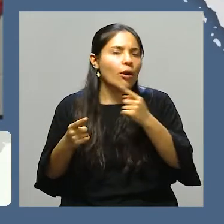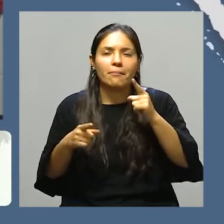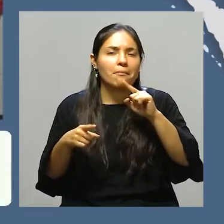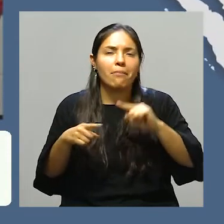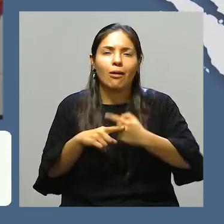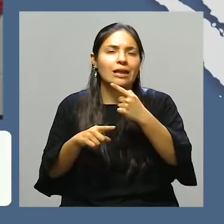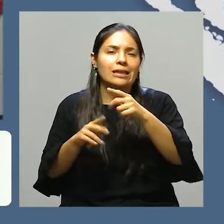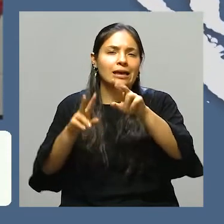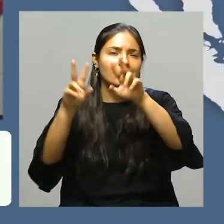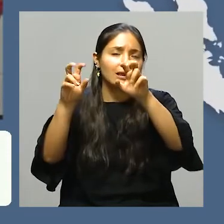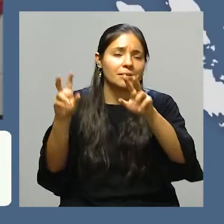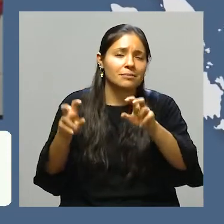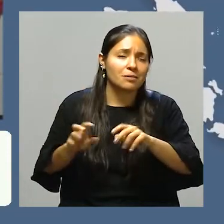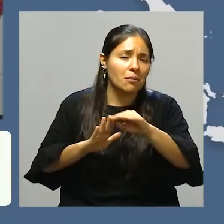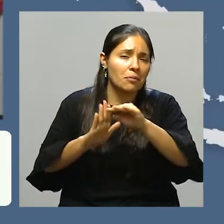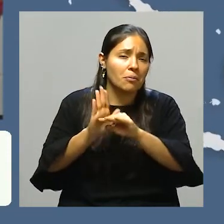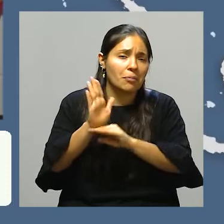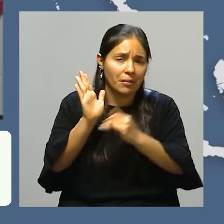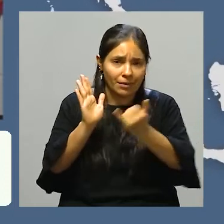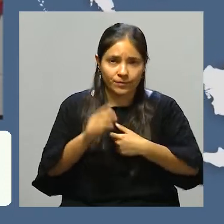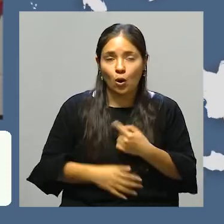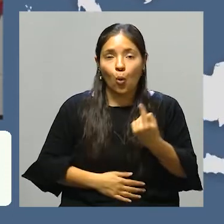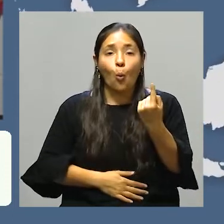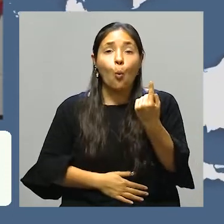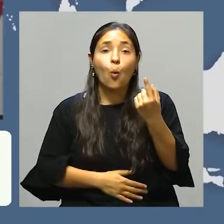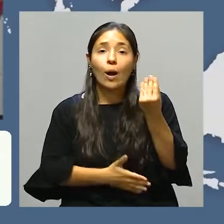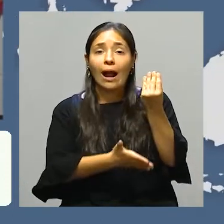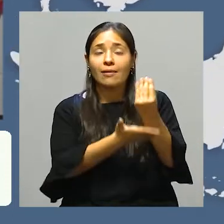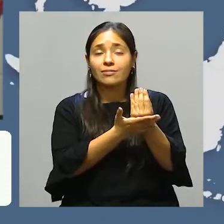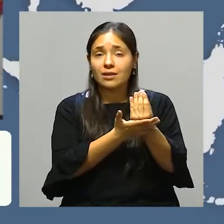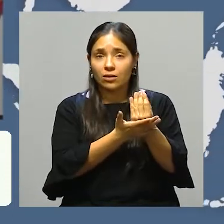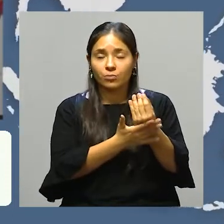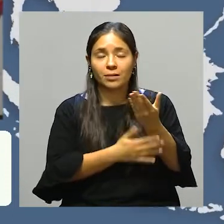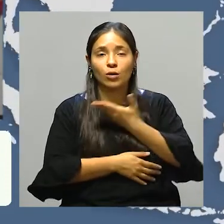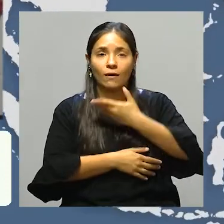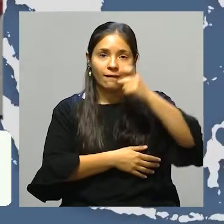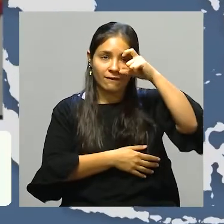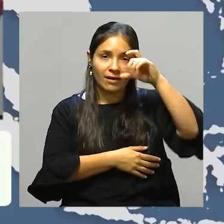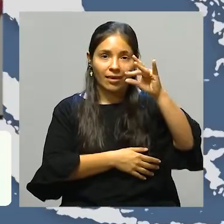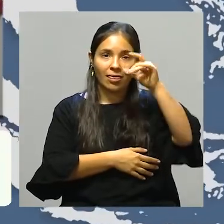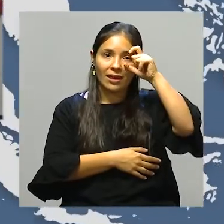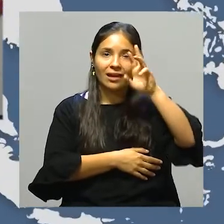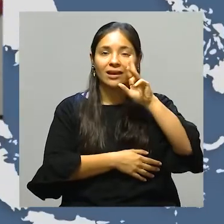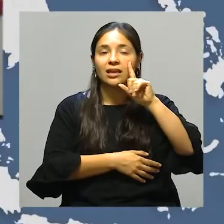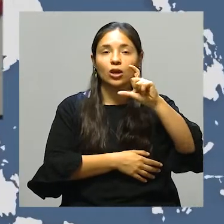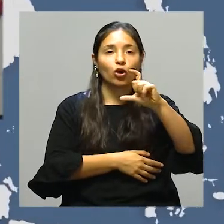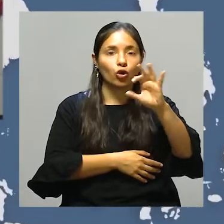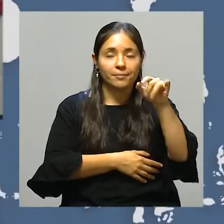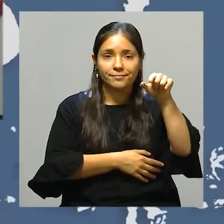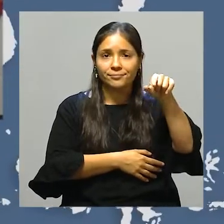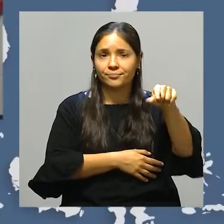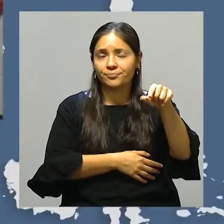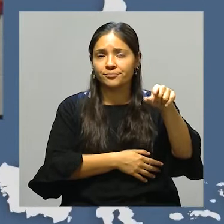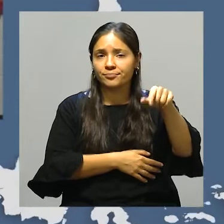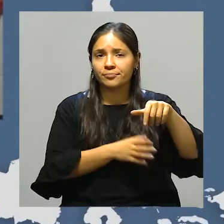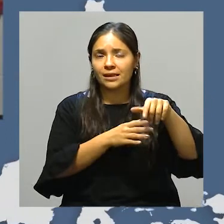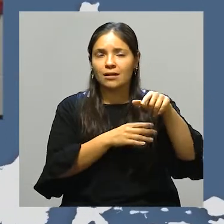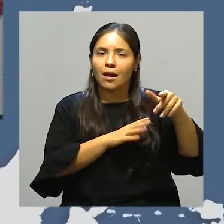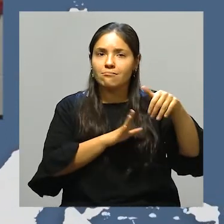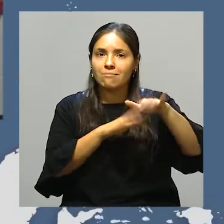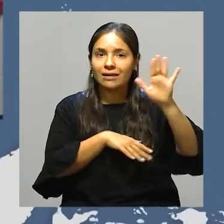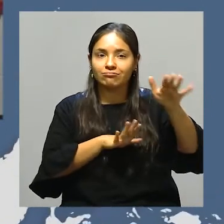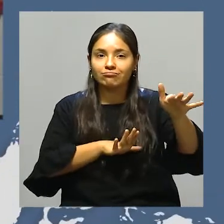equidad en la sociedad colombiana. Esta es una sociedad bastante desigual. Y otro reclamo que junta mucho